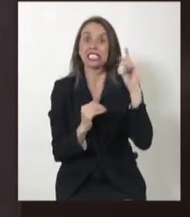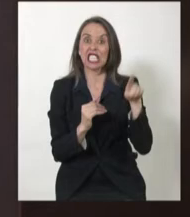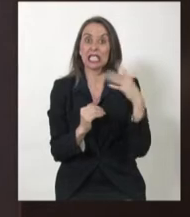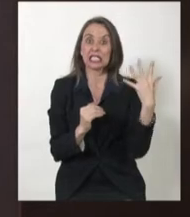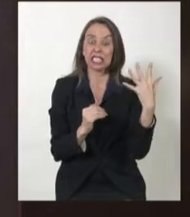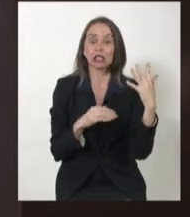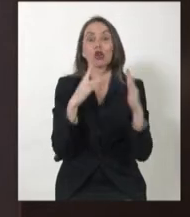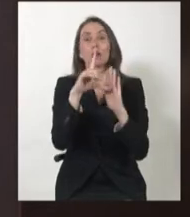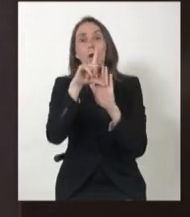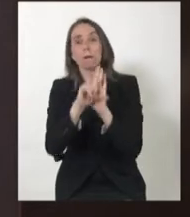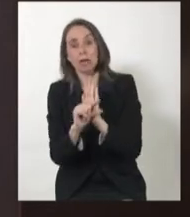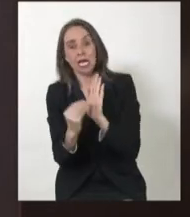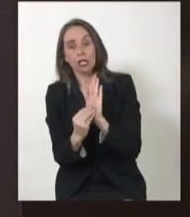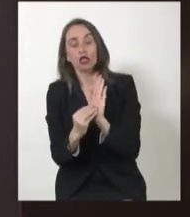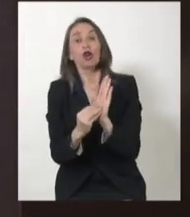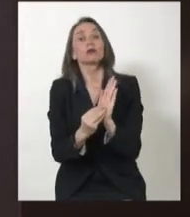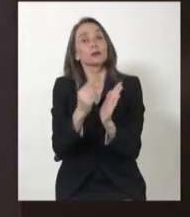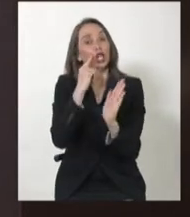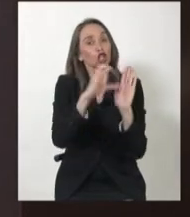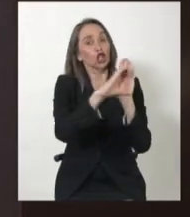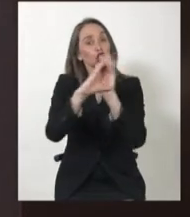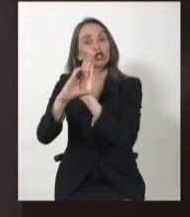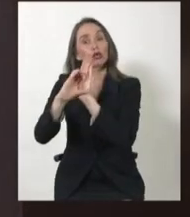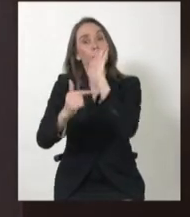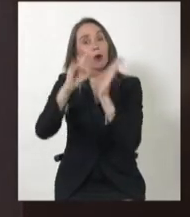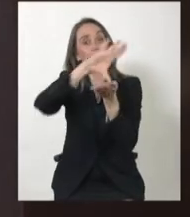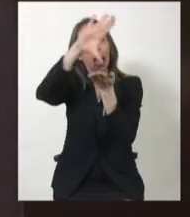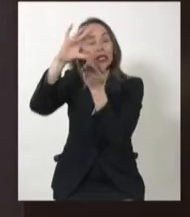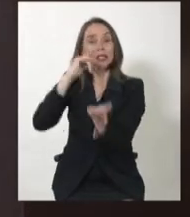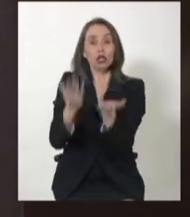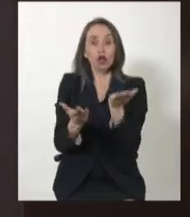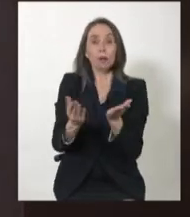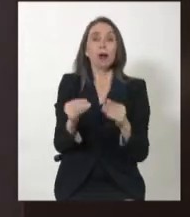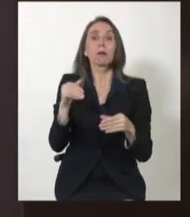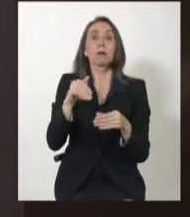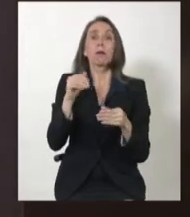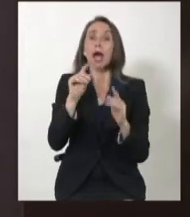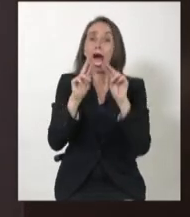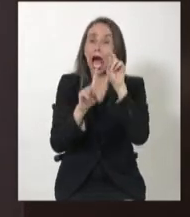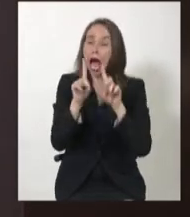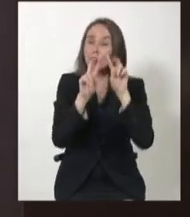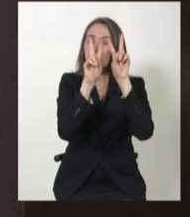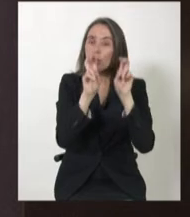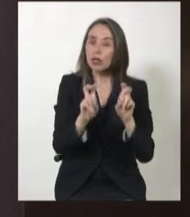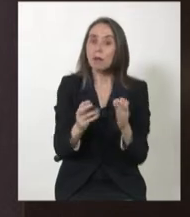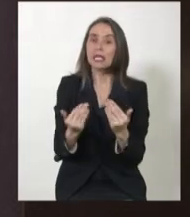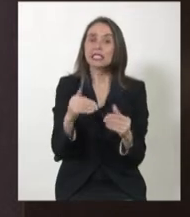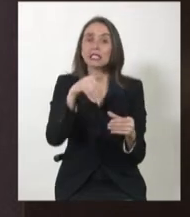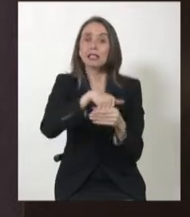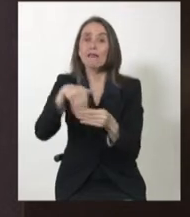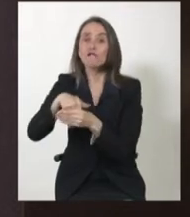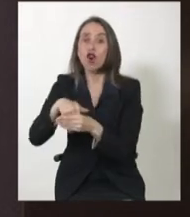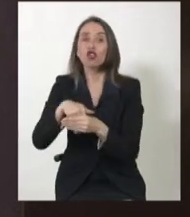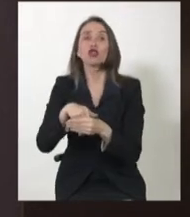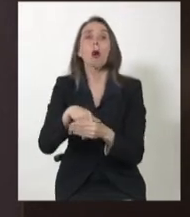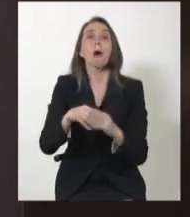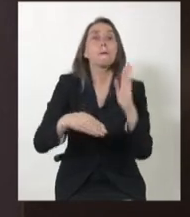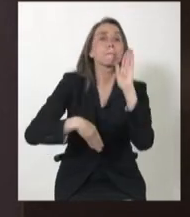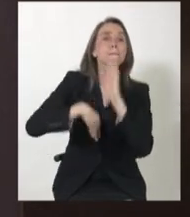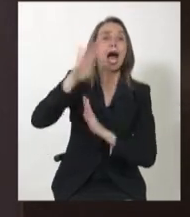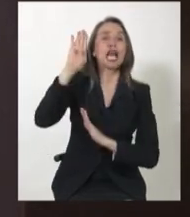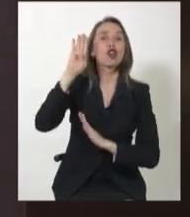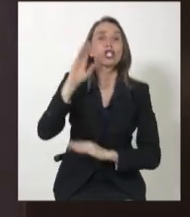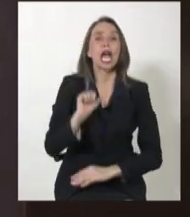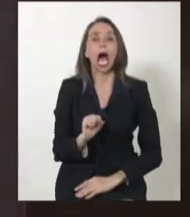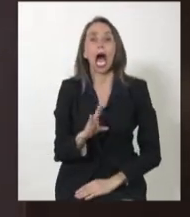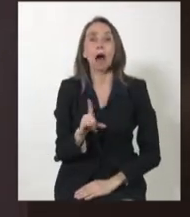Pero en las constituciones comparadas existen mayoría absoluta para determinadas materias, o sea, ese es el quórum, mayoría absoluta. Entonces, esa